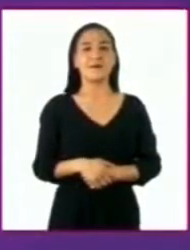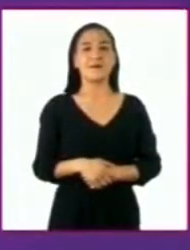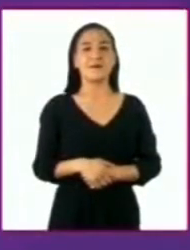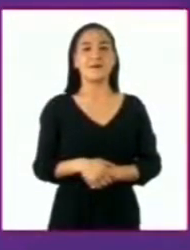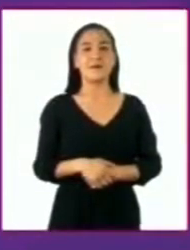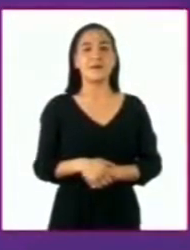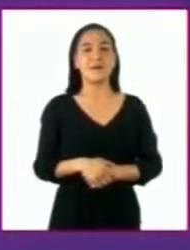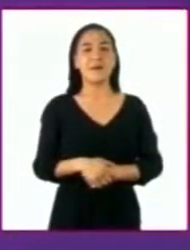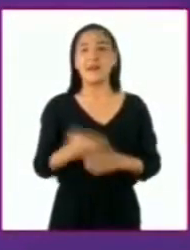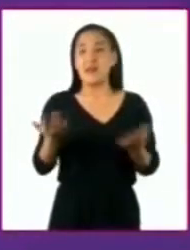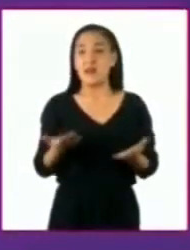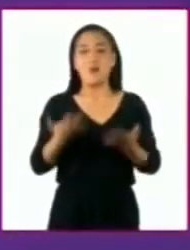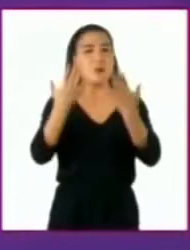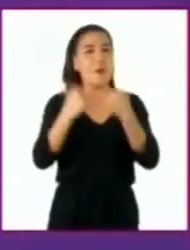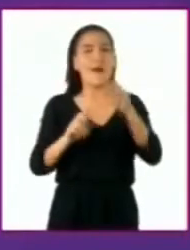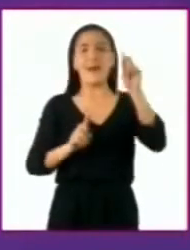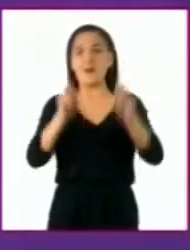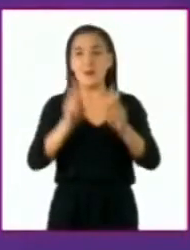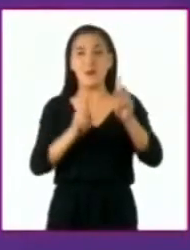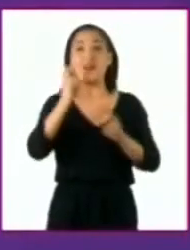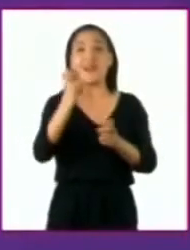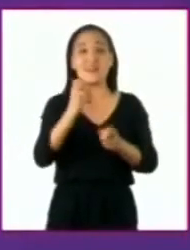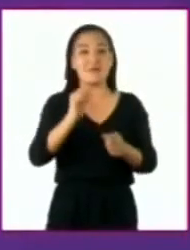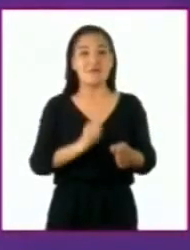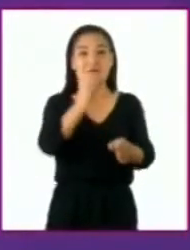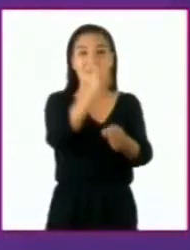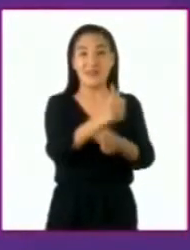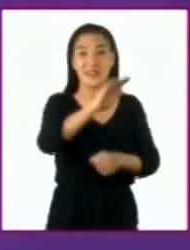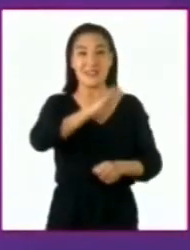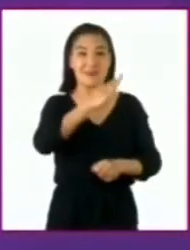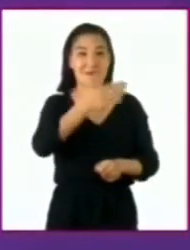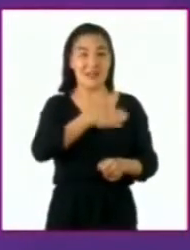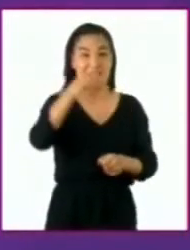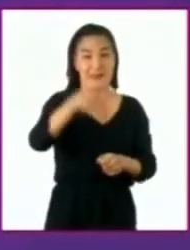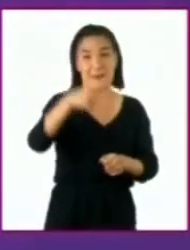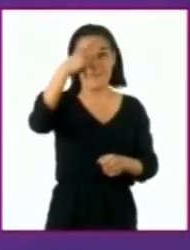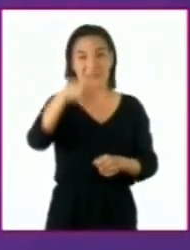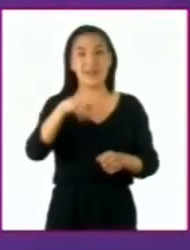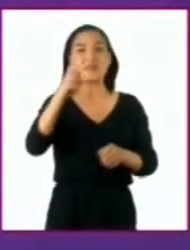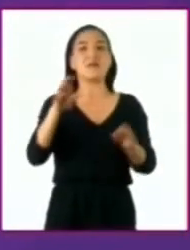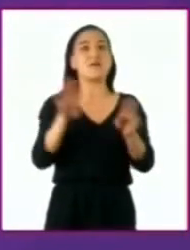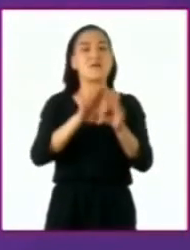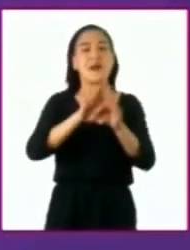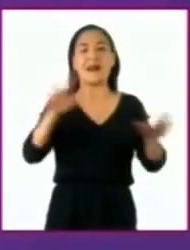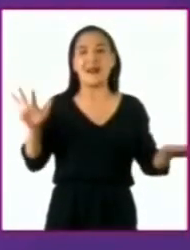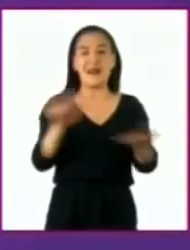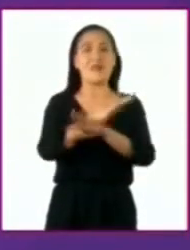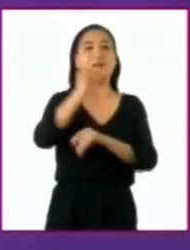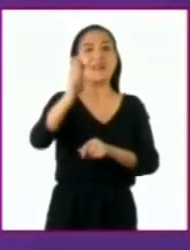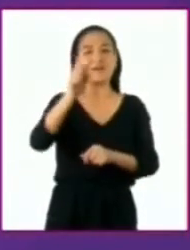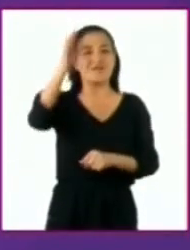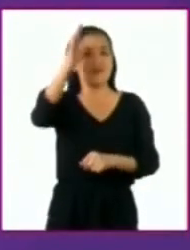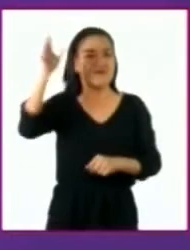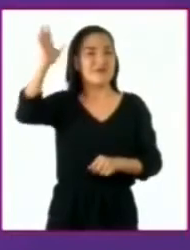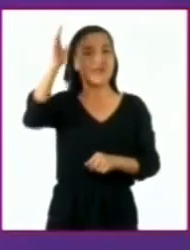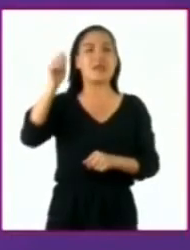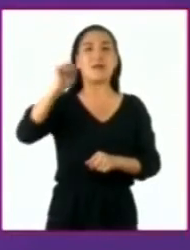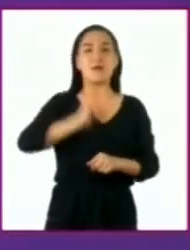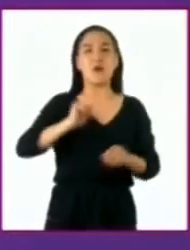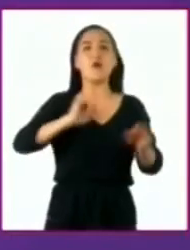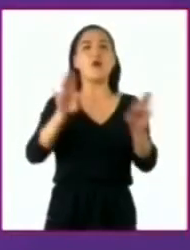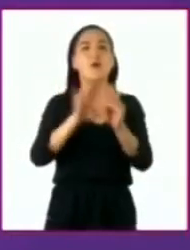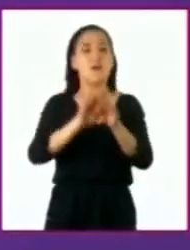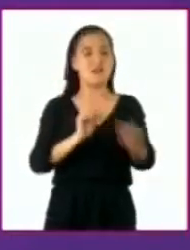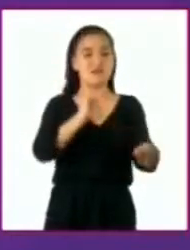Sin duda, la conquista modificó las relaciones de poder del mundo prehispánico e inició un cambio en el ámbito cultural con la imposición de la